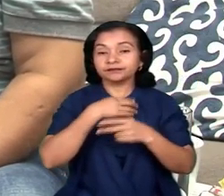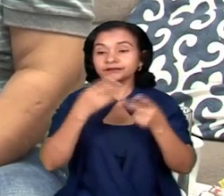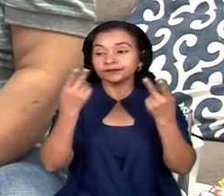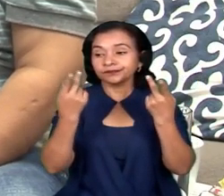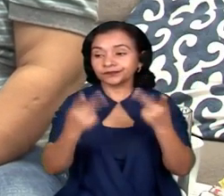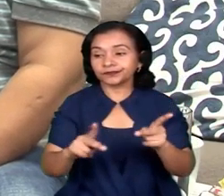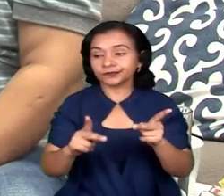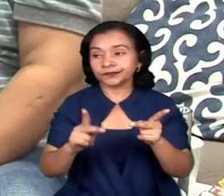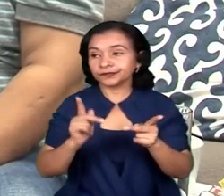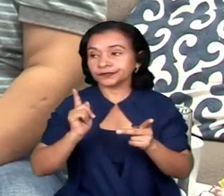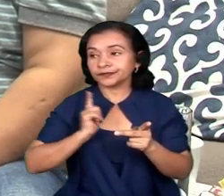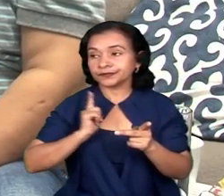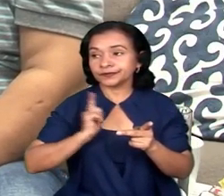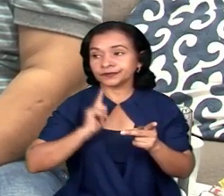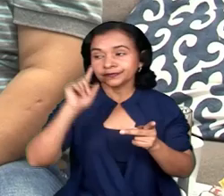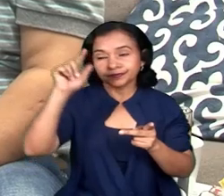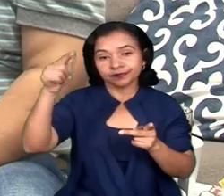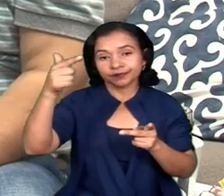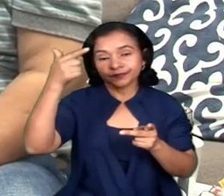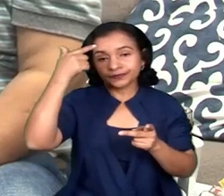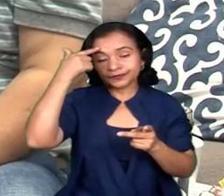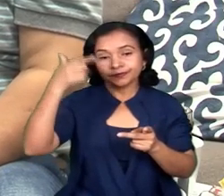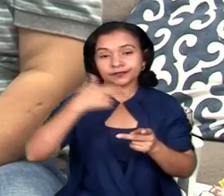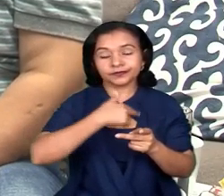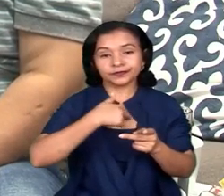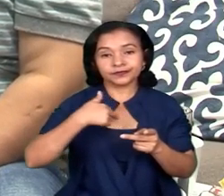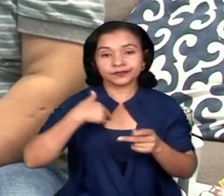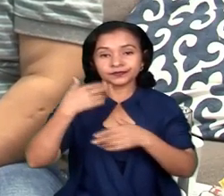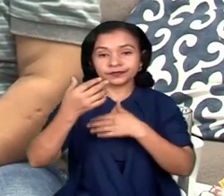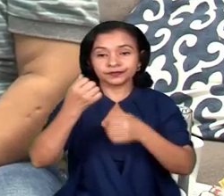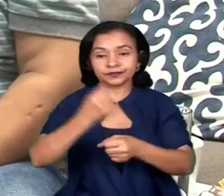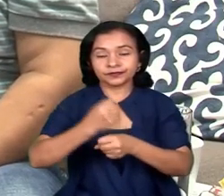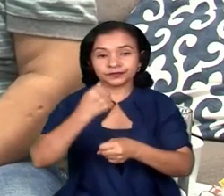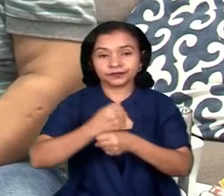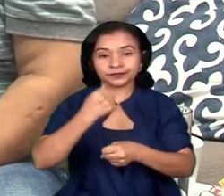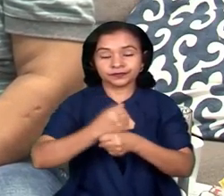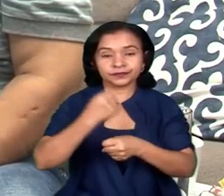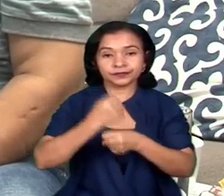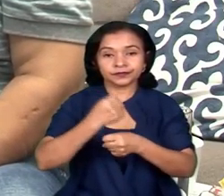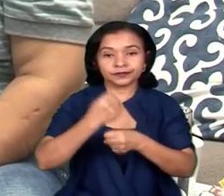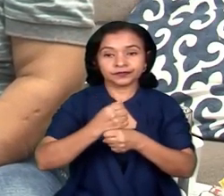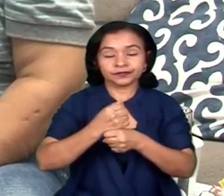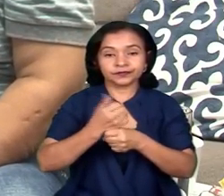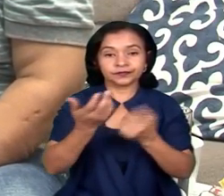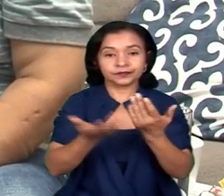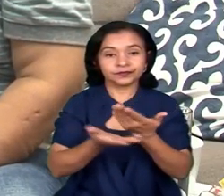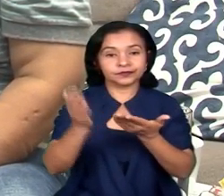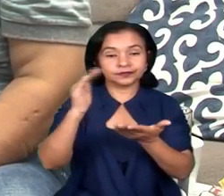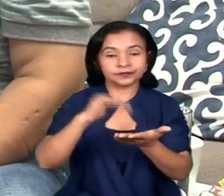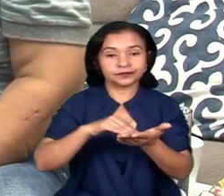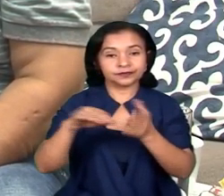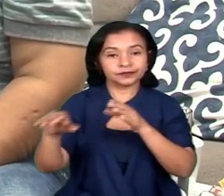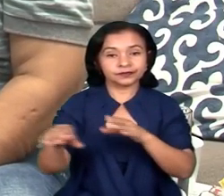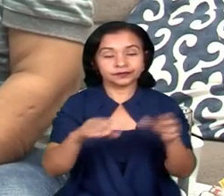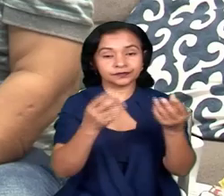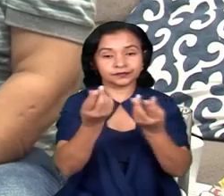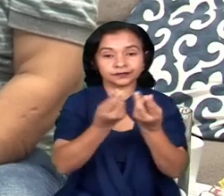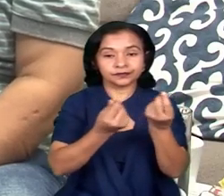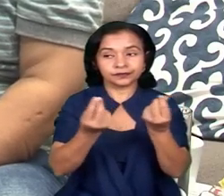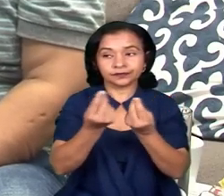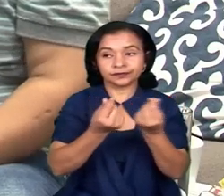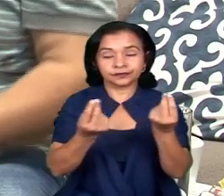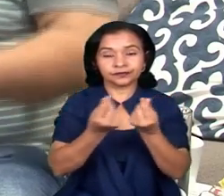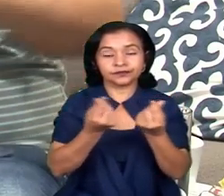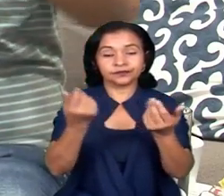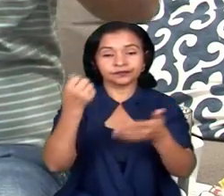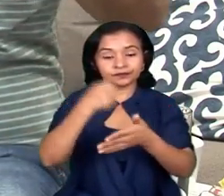embargo tenemos un gobierno que ha venido trabajando alrededor de la reactivación de la economía, la